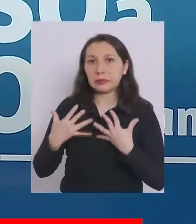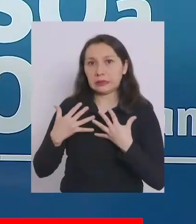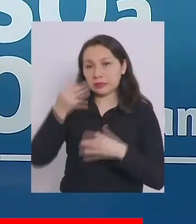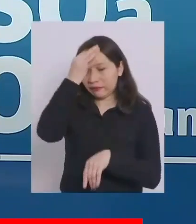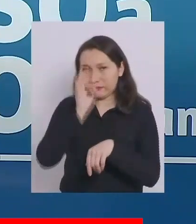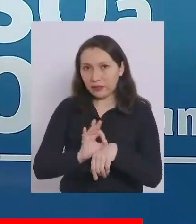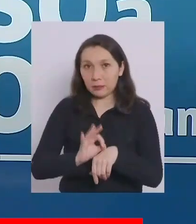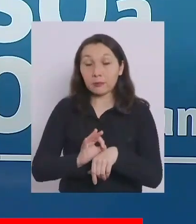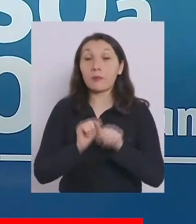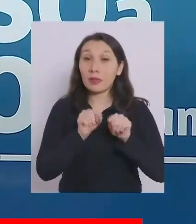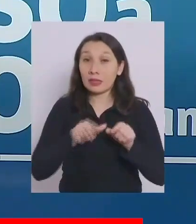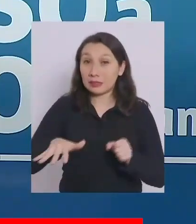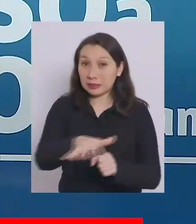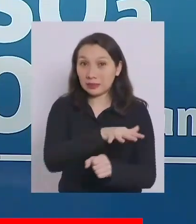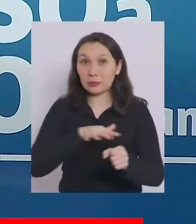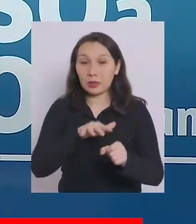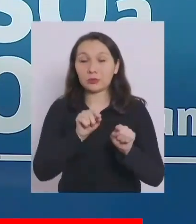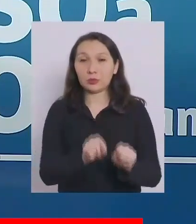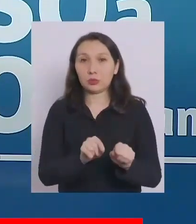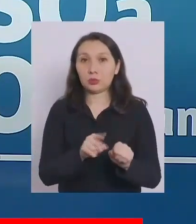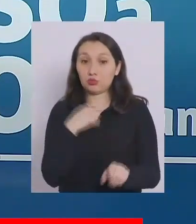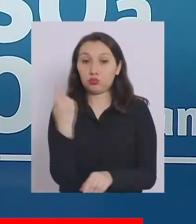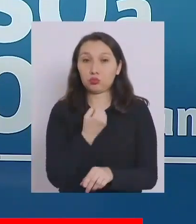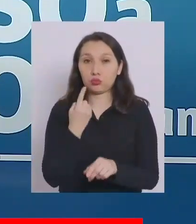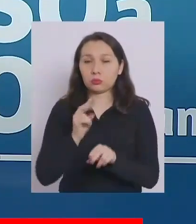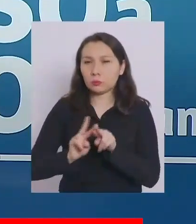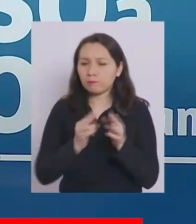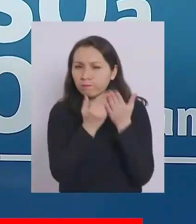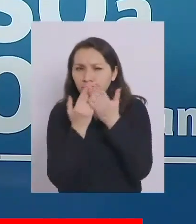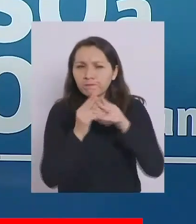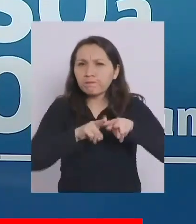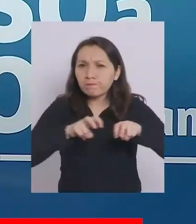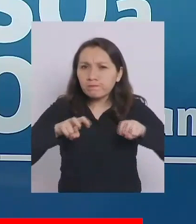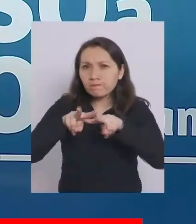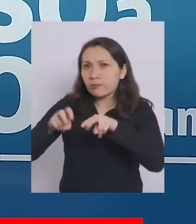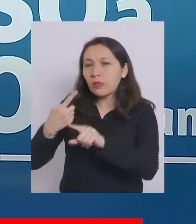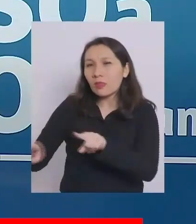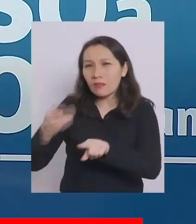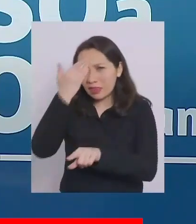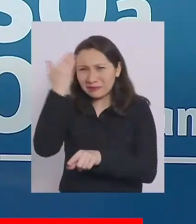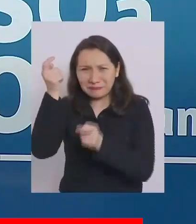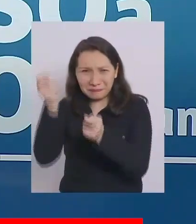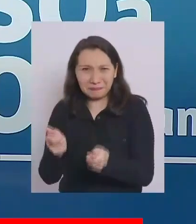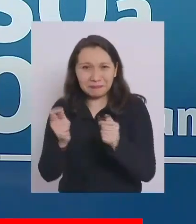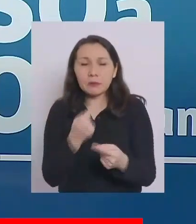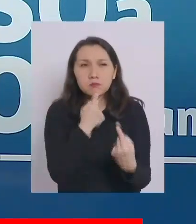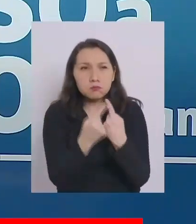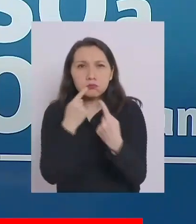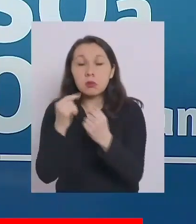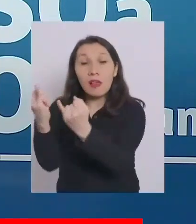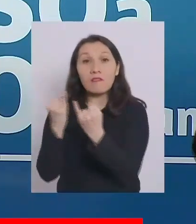contagio en ese contexto lo que nosotros estamos analizando con distintos expertos y con la información a nivel